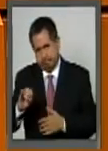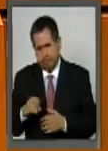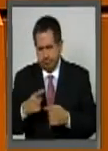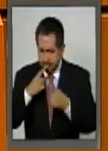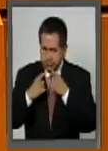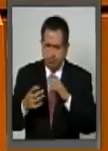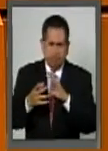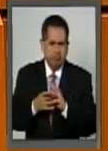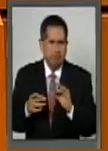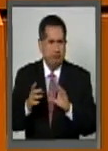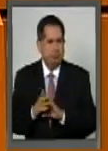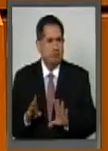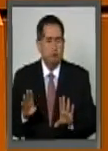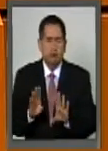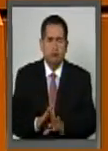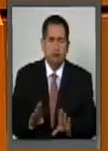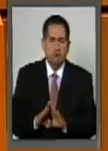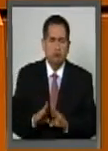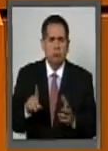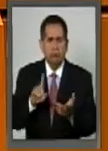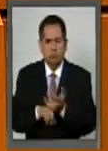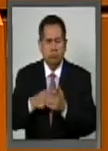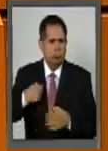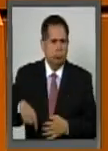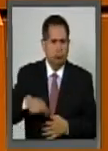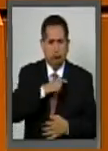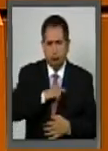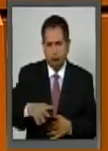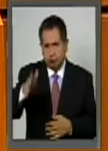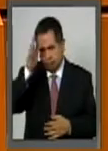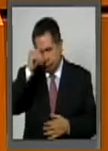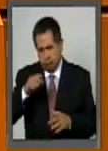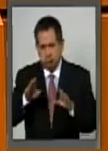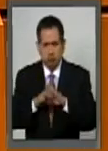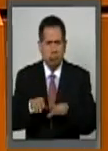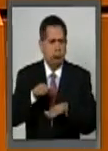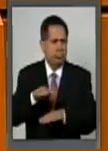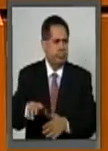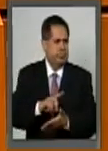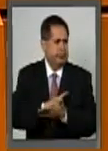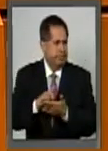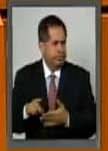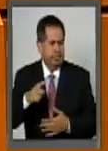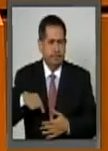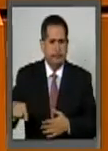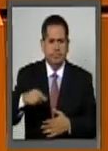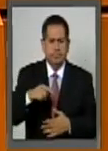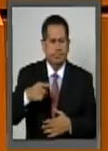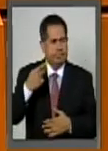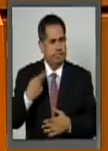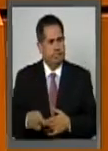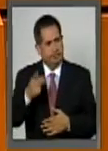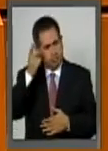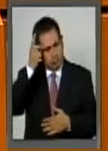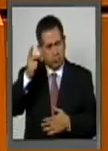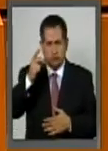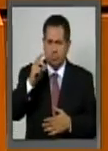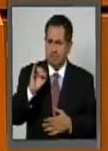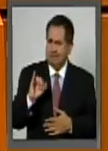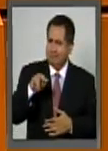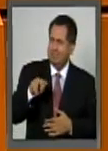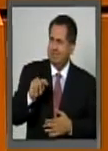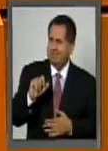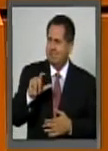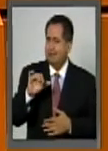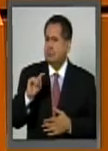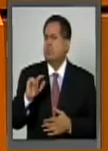armoniza en función del acuerdo sobre los aspectos de los derechos de propiedad intelectual relacionados con el